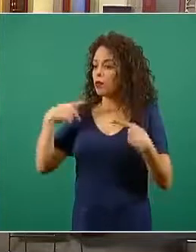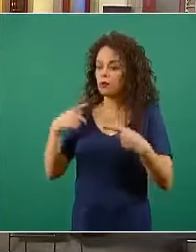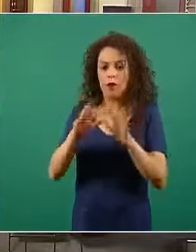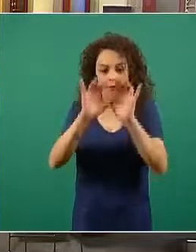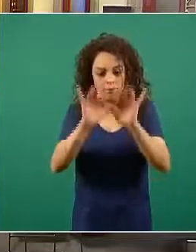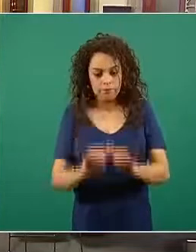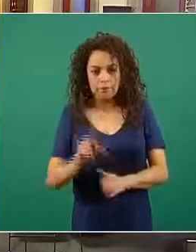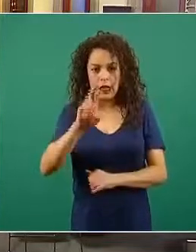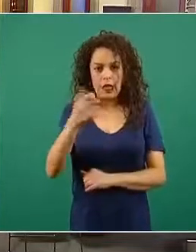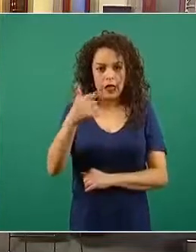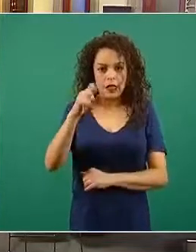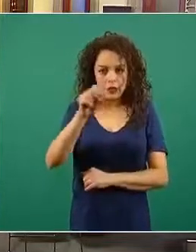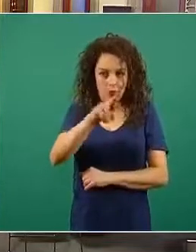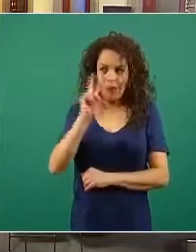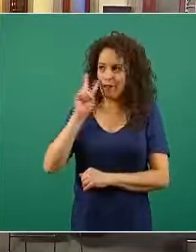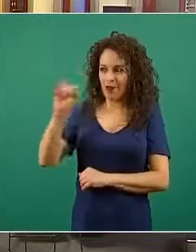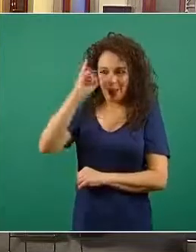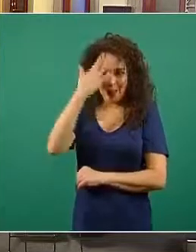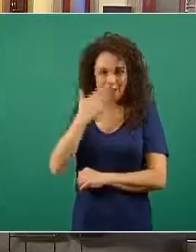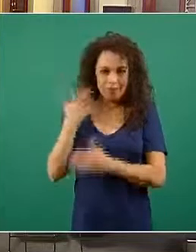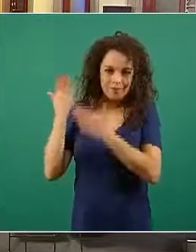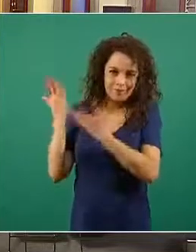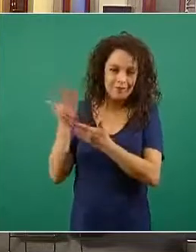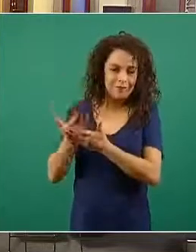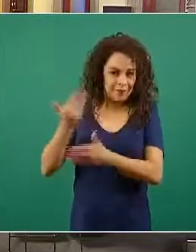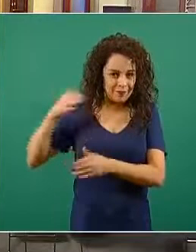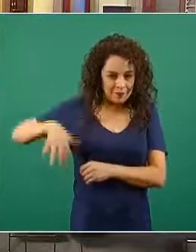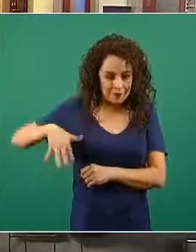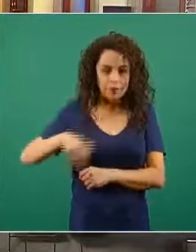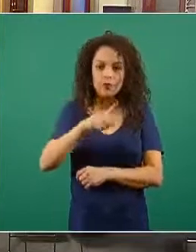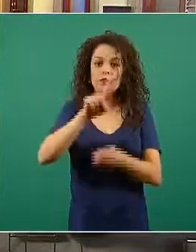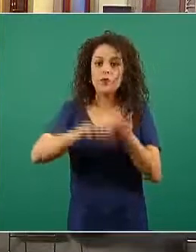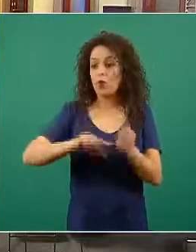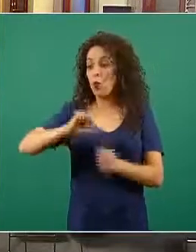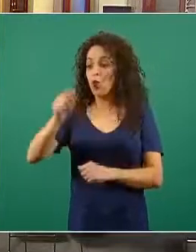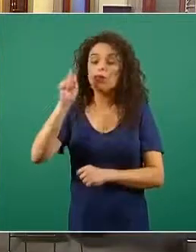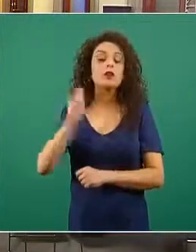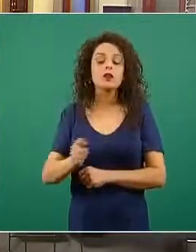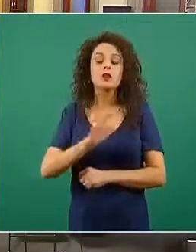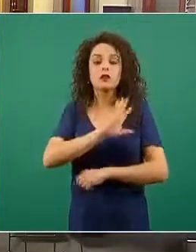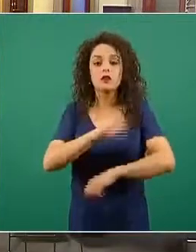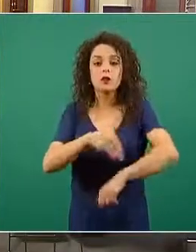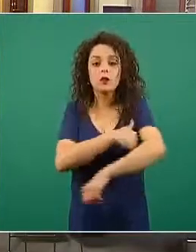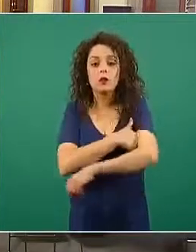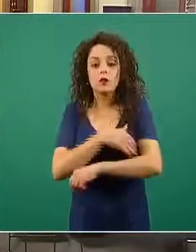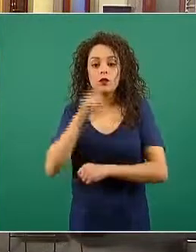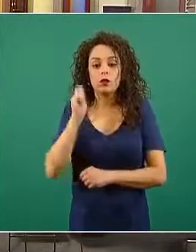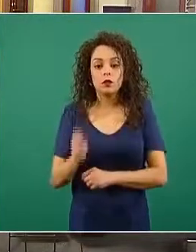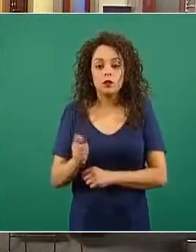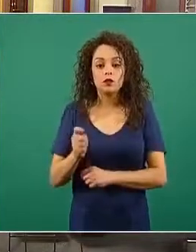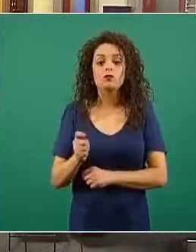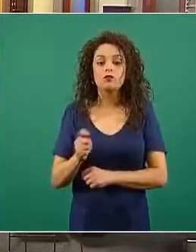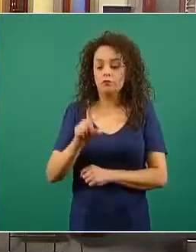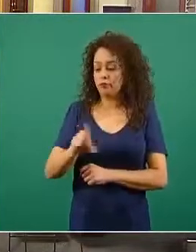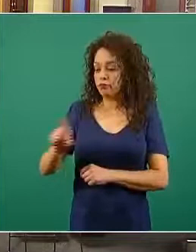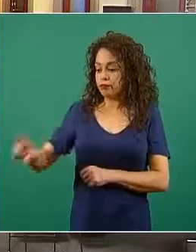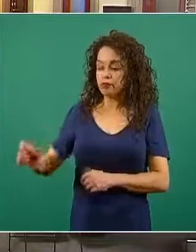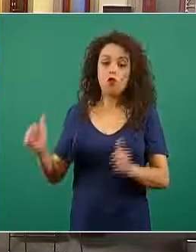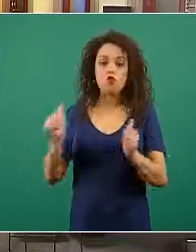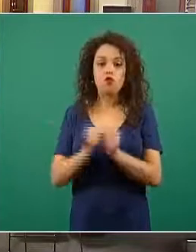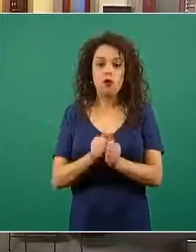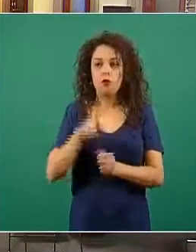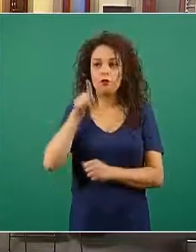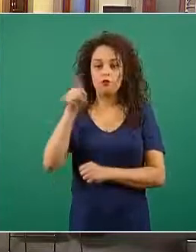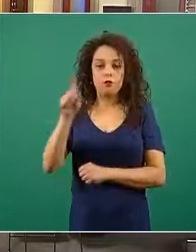otra imagen, también el resguardo del producto, del operativo y de las personas a cargo de las Fuerzas Armadas, pero quienes